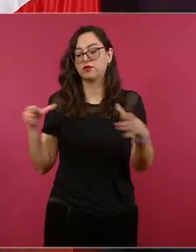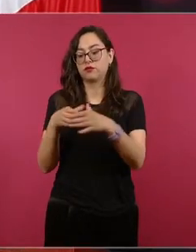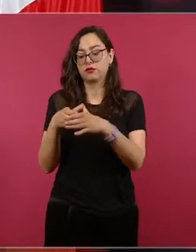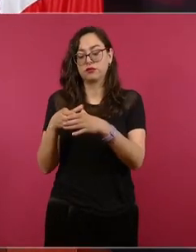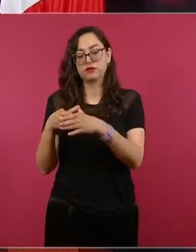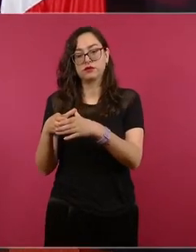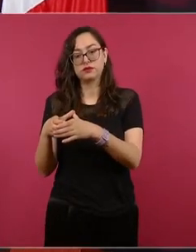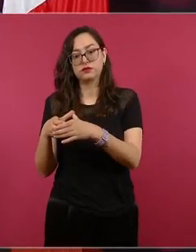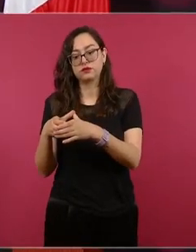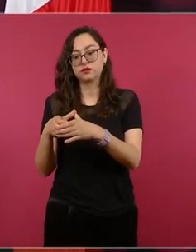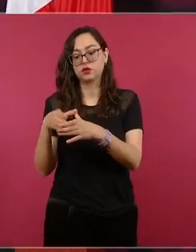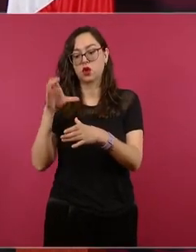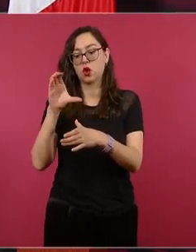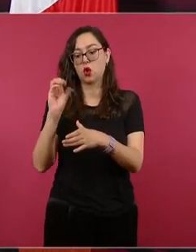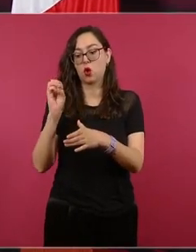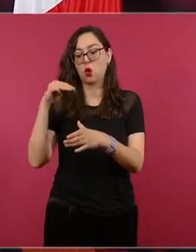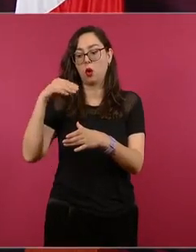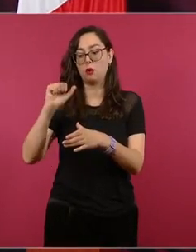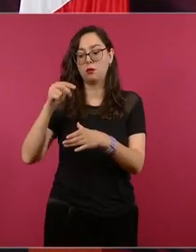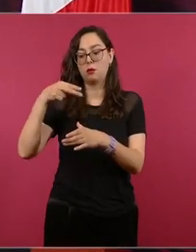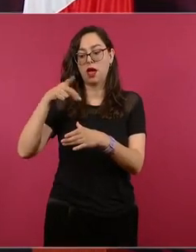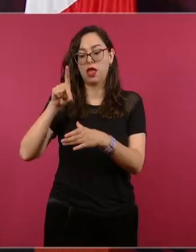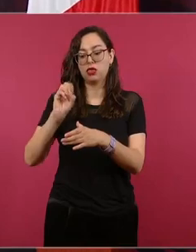un grupo de élite